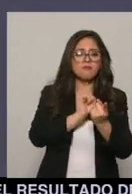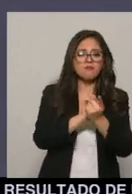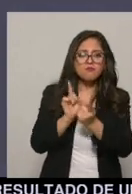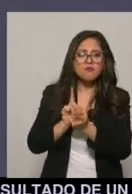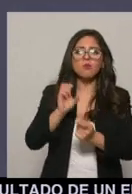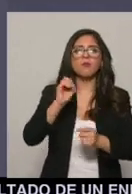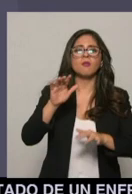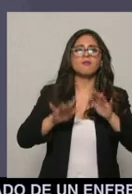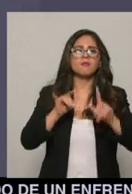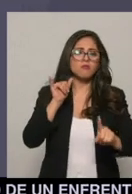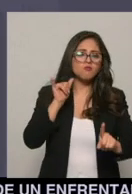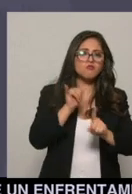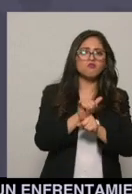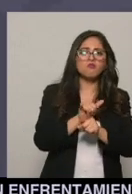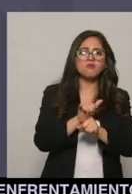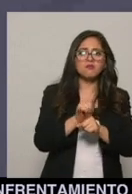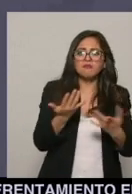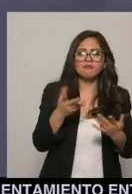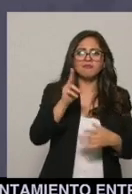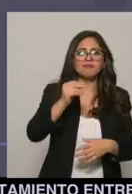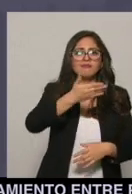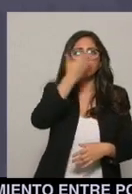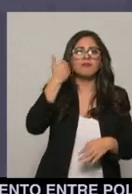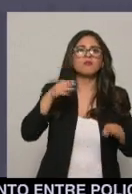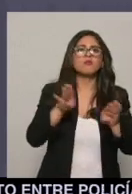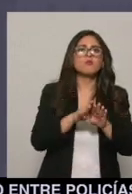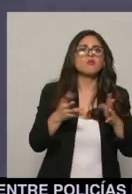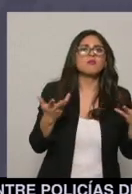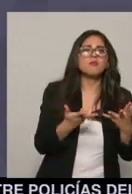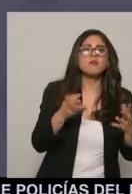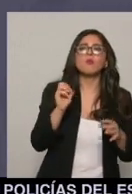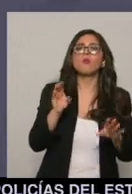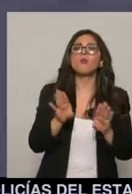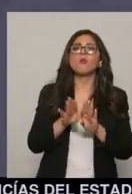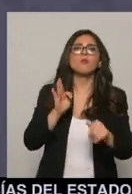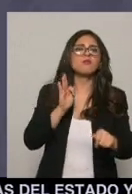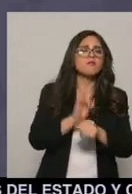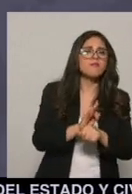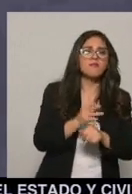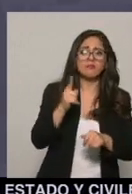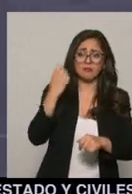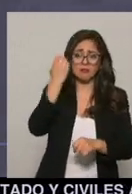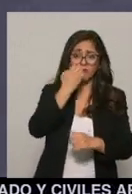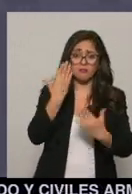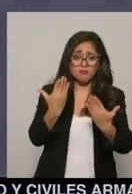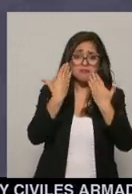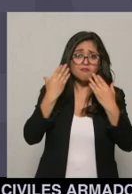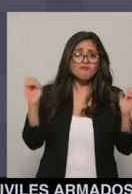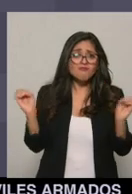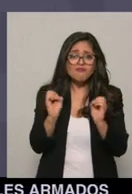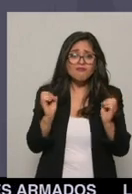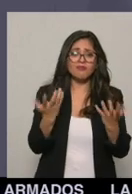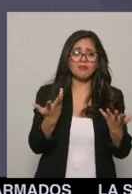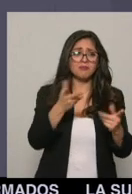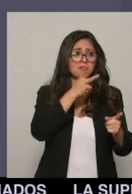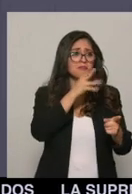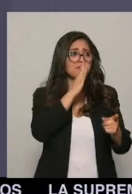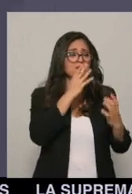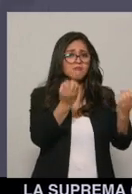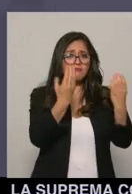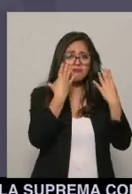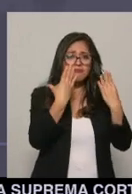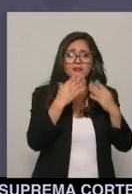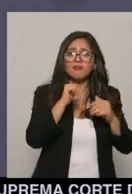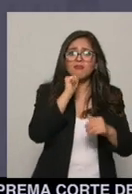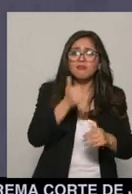bullying, por ejemplo, no sabemos cómo abordarlo, cómo defendernos. No nos enseña la escuela, no nos enseñan los papás. Entonces, pues,